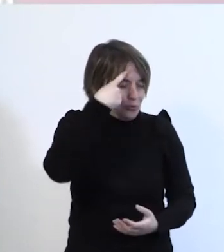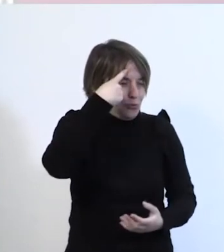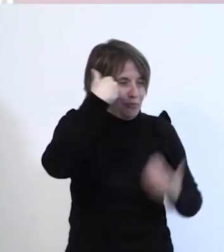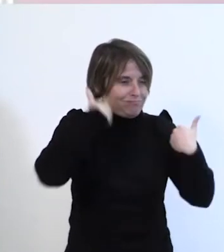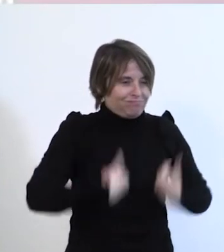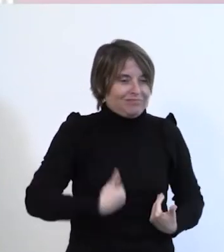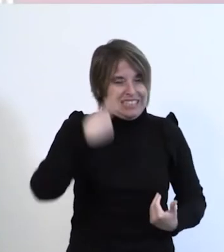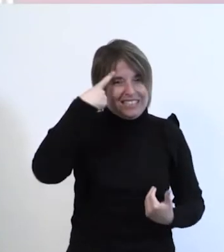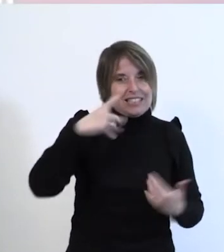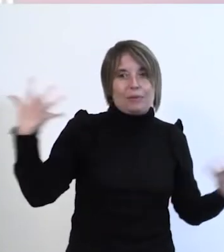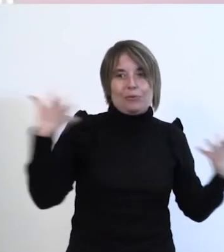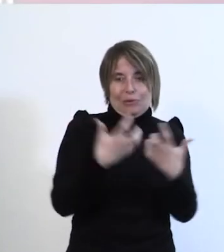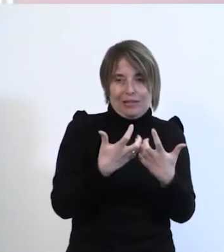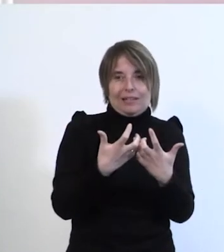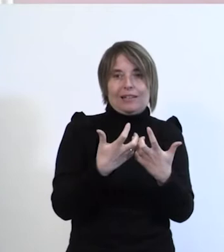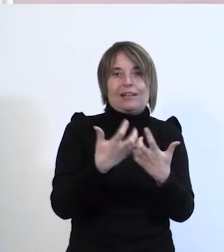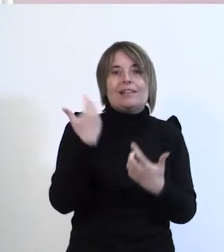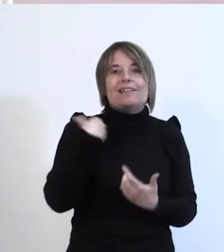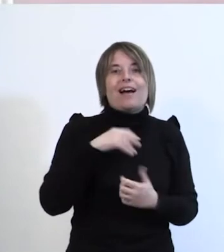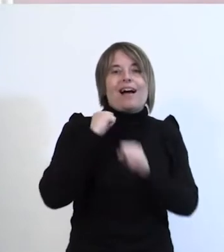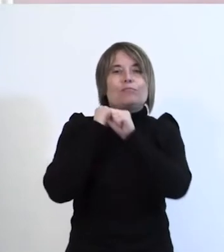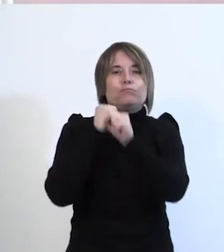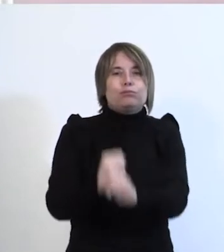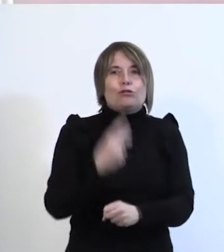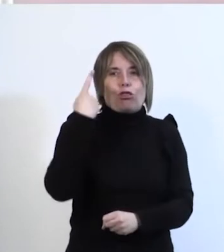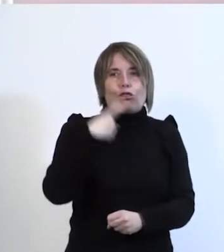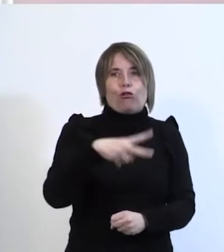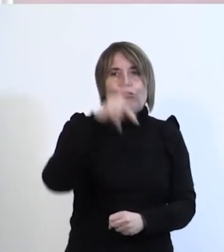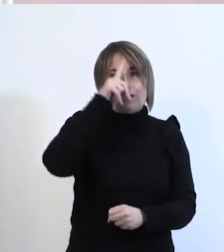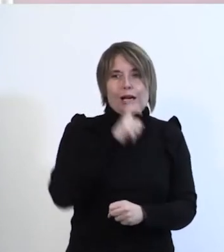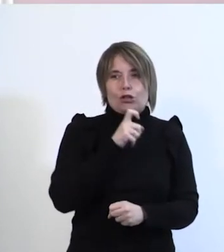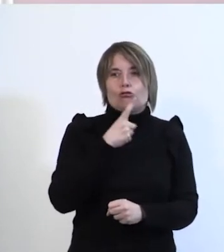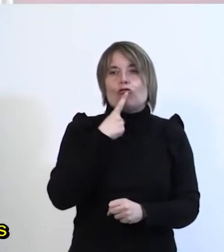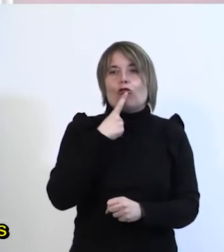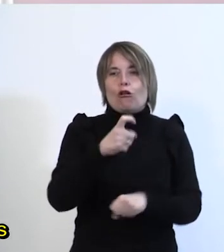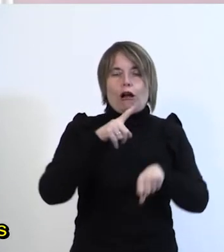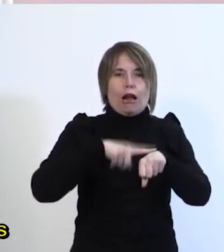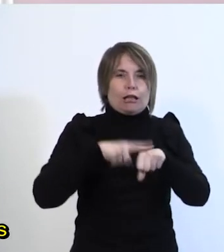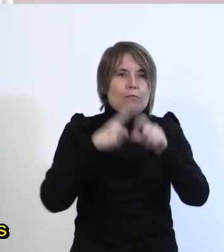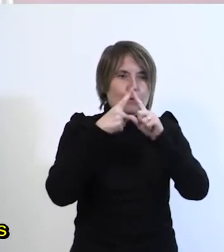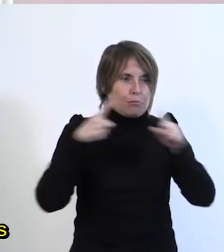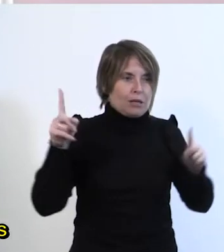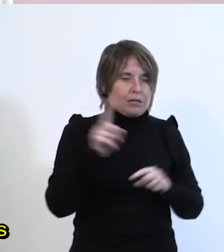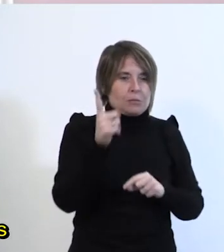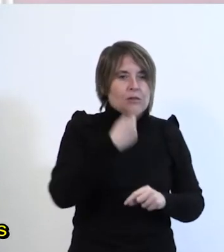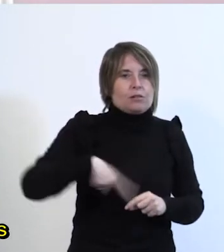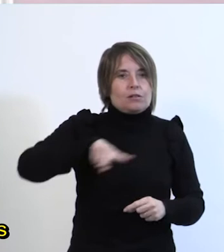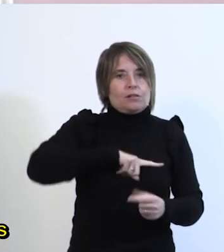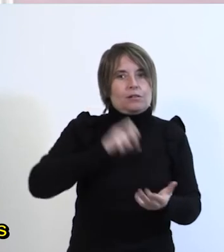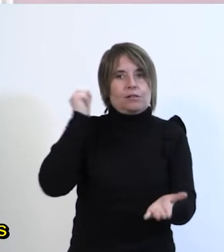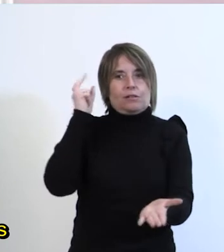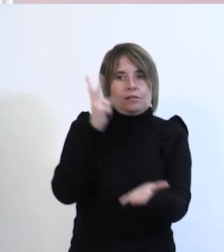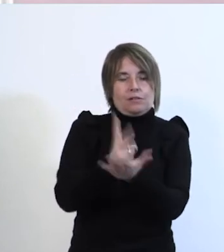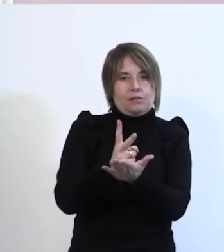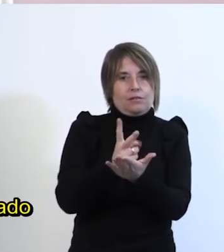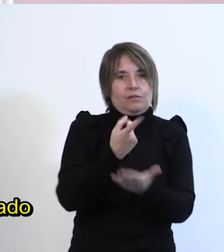porque mejor que nadie sabes lo que es una guerra, en este caso de 12 años, y que ojalá no se alargue, pero que, bueno, pues evidentemente por lo que deberíamos apostar